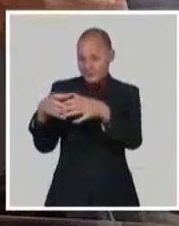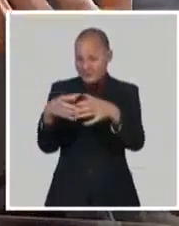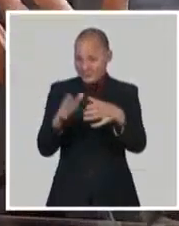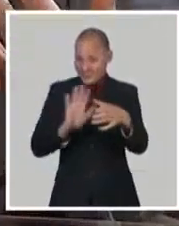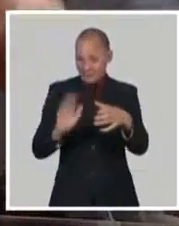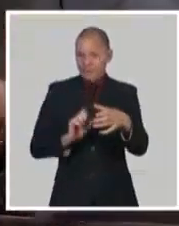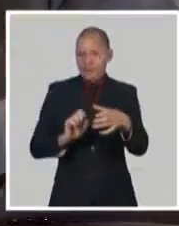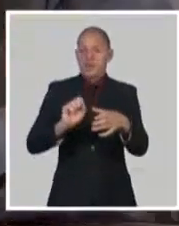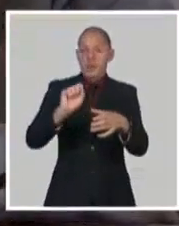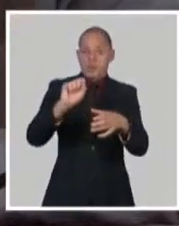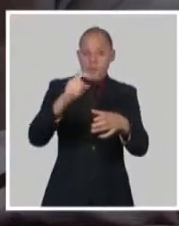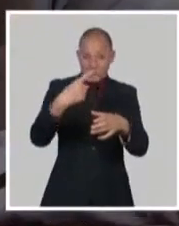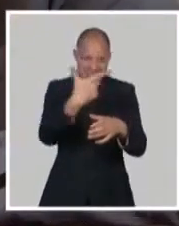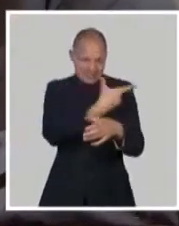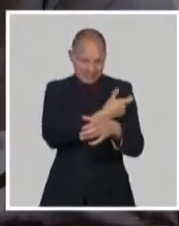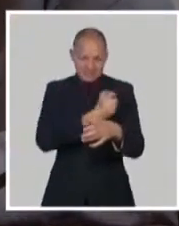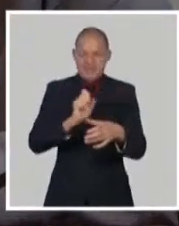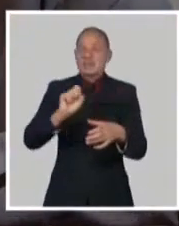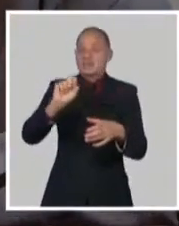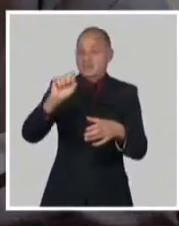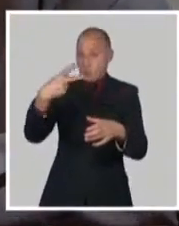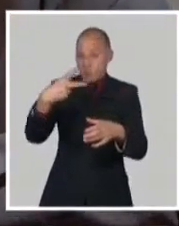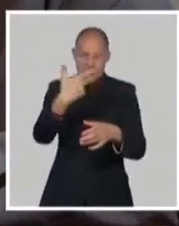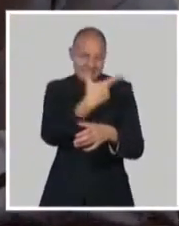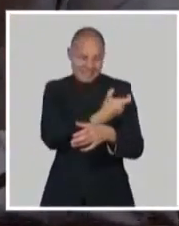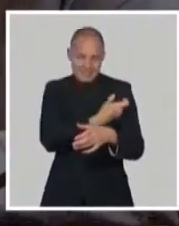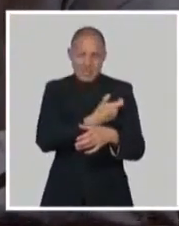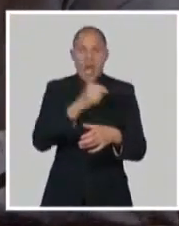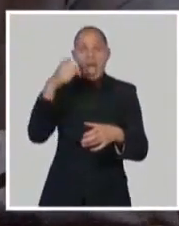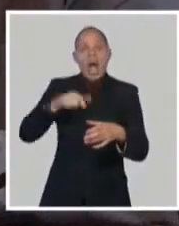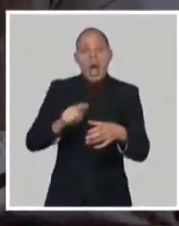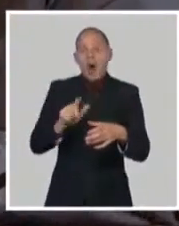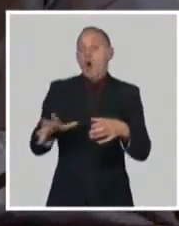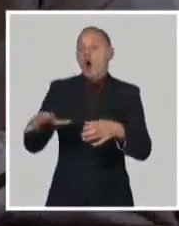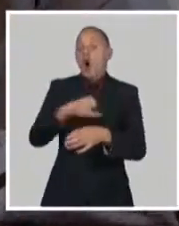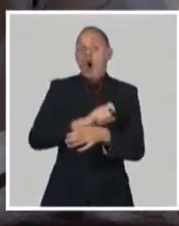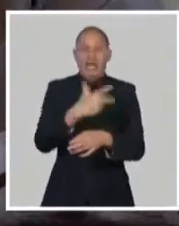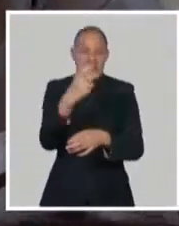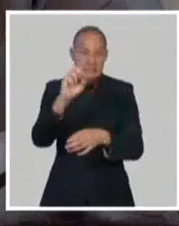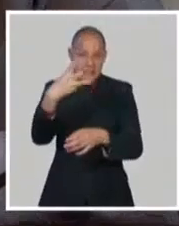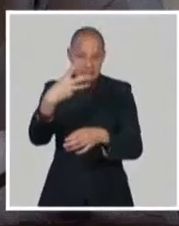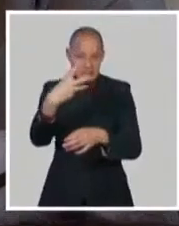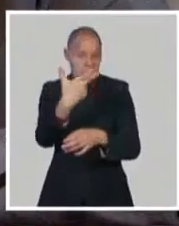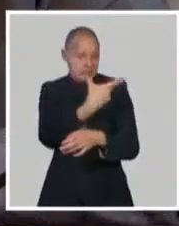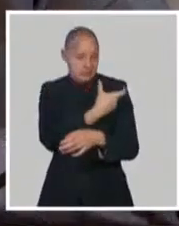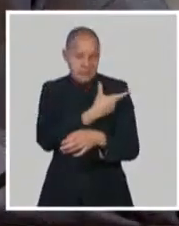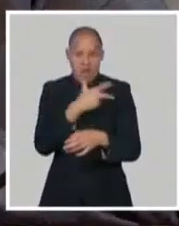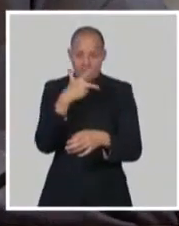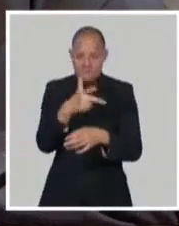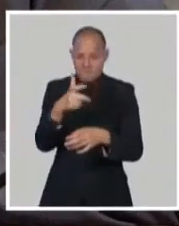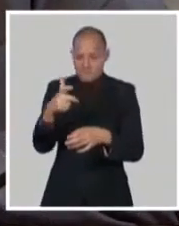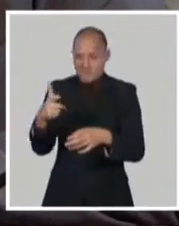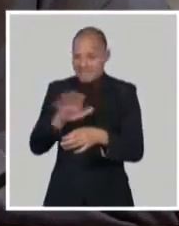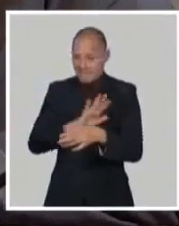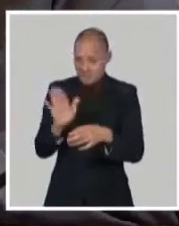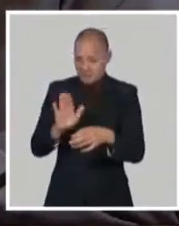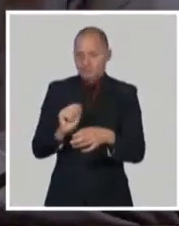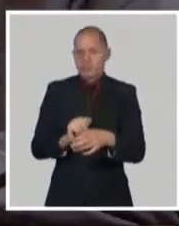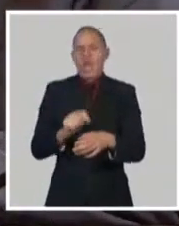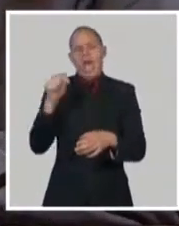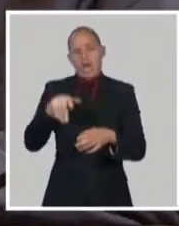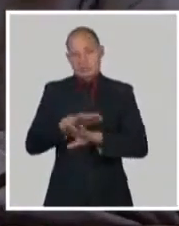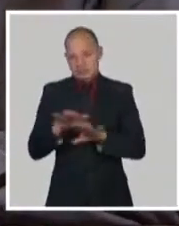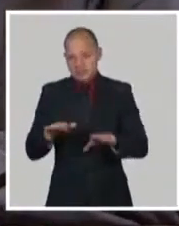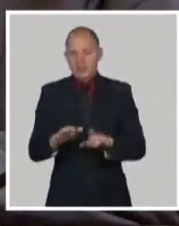grupo cuál respondía mejor después de la tercera dosis, y a partir de ahí, ya estaríamos en condiciones de empezar una fase